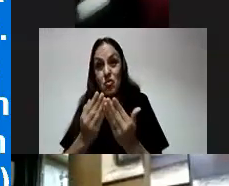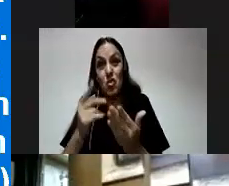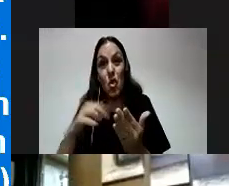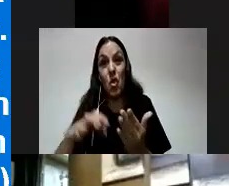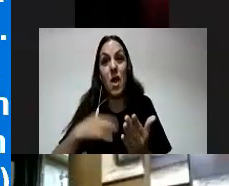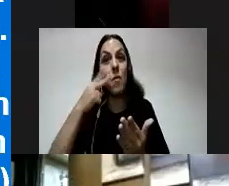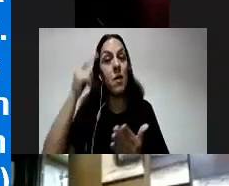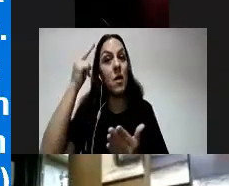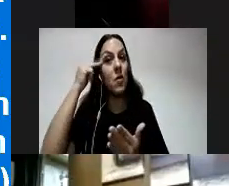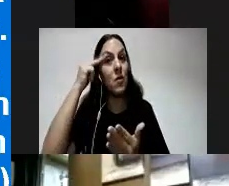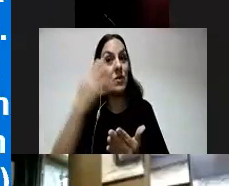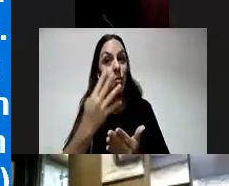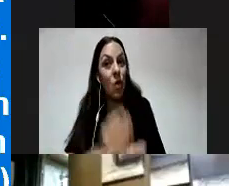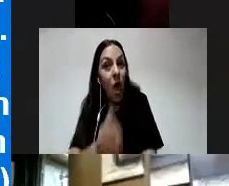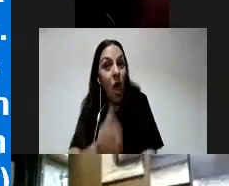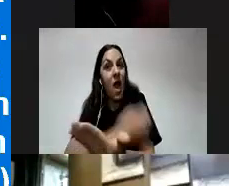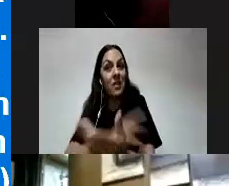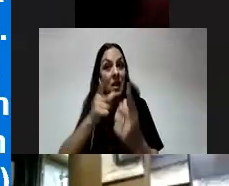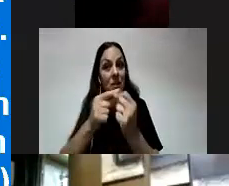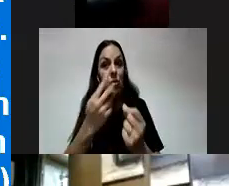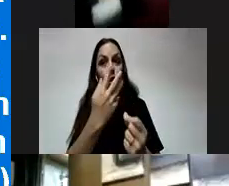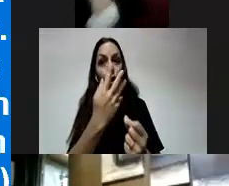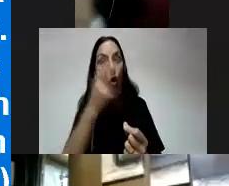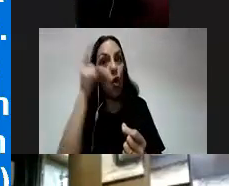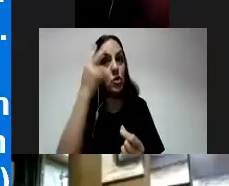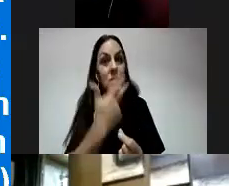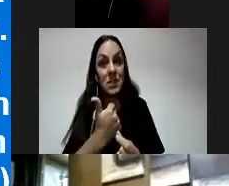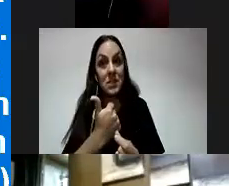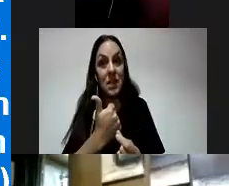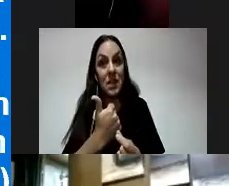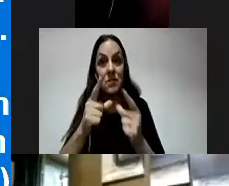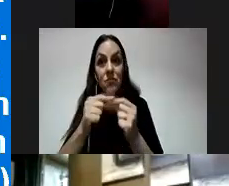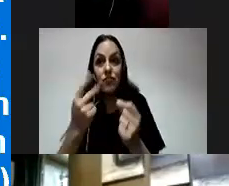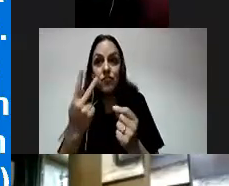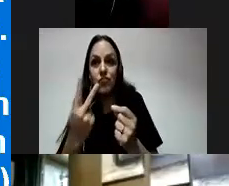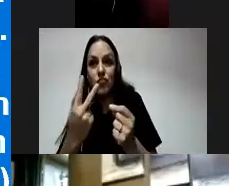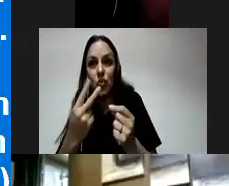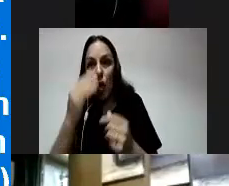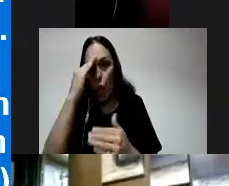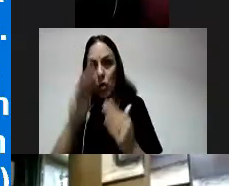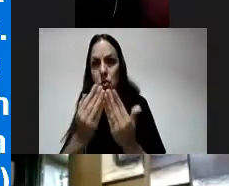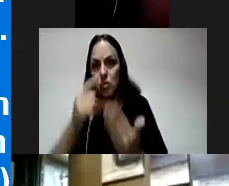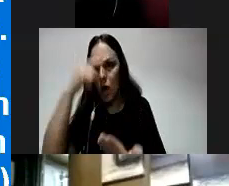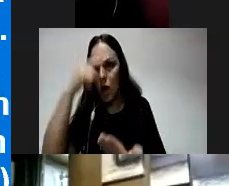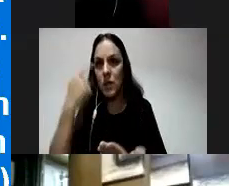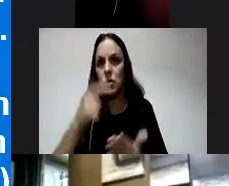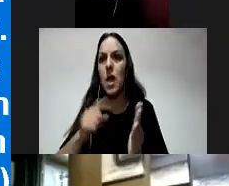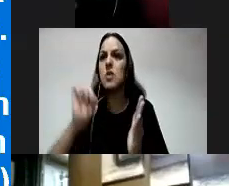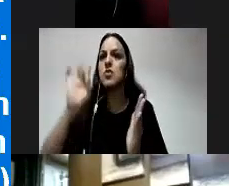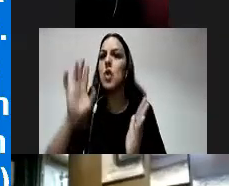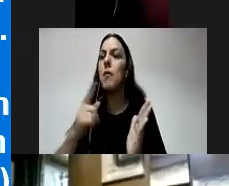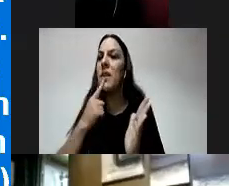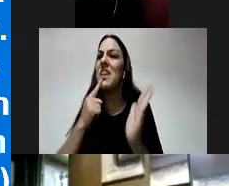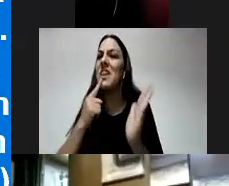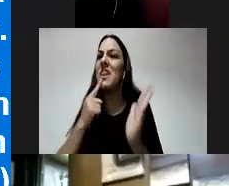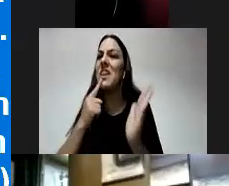el artículo 86, inciso 2 de la Constitución Nacional alcanza no solo a los decretos que dicta el Poder